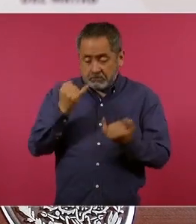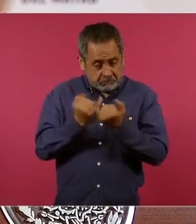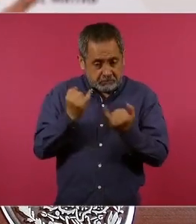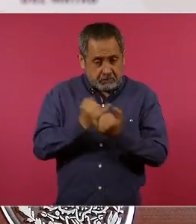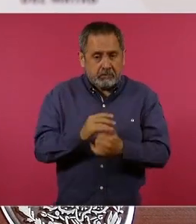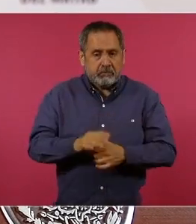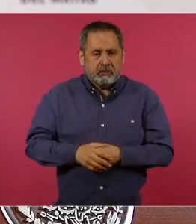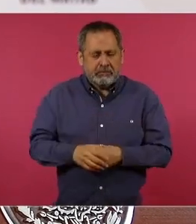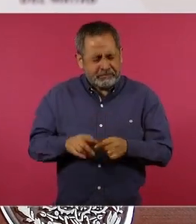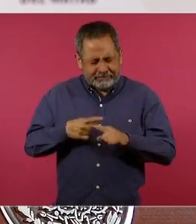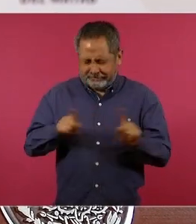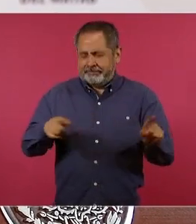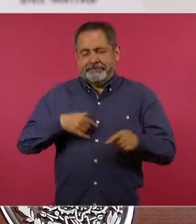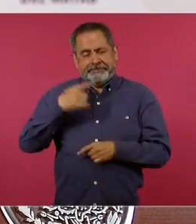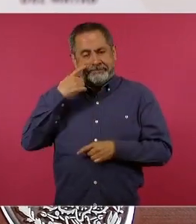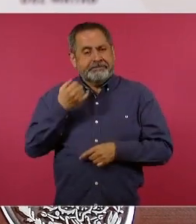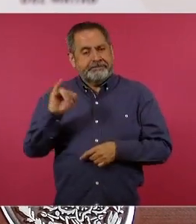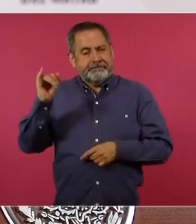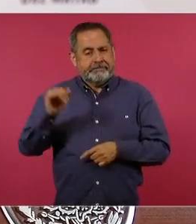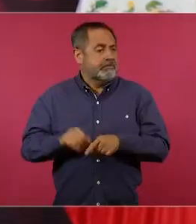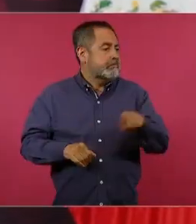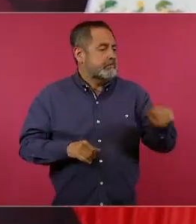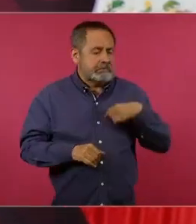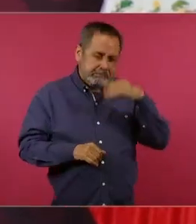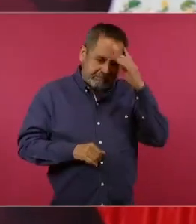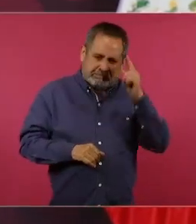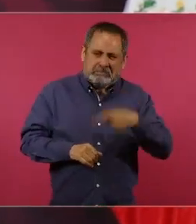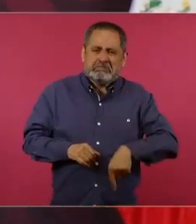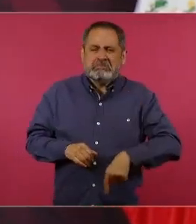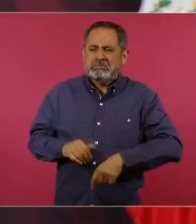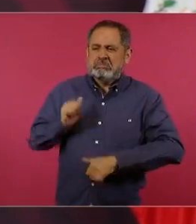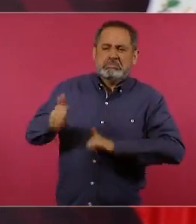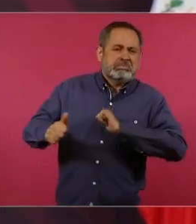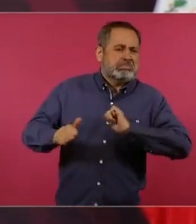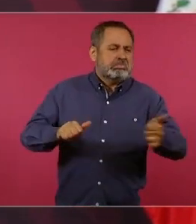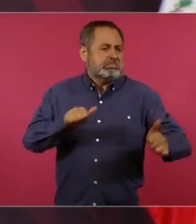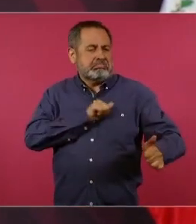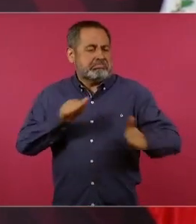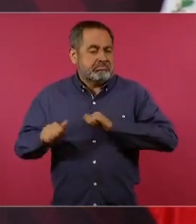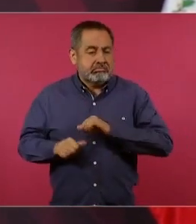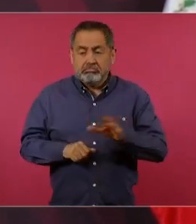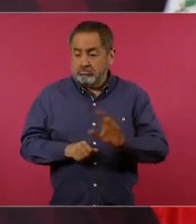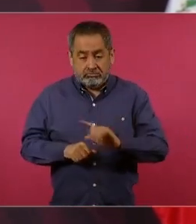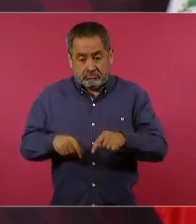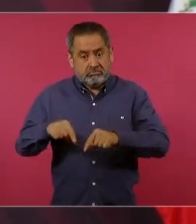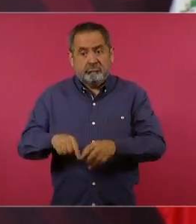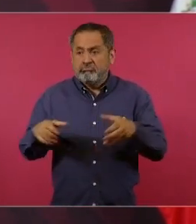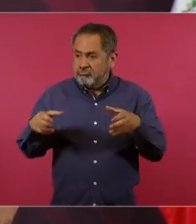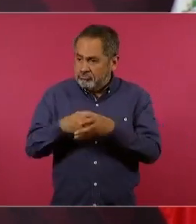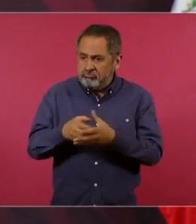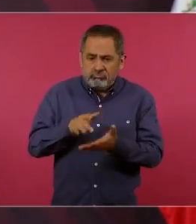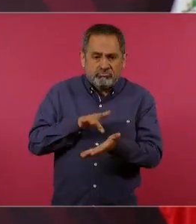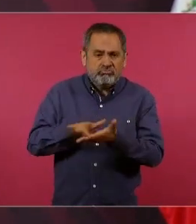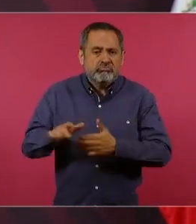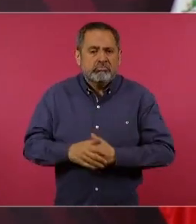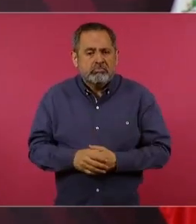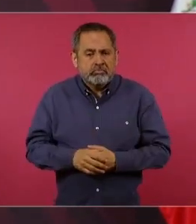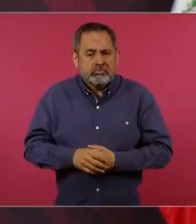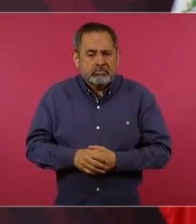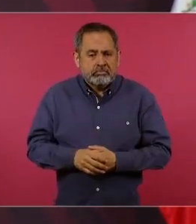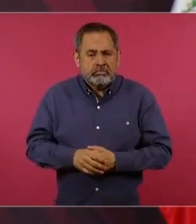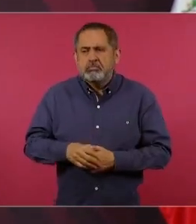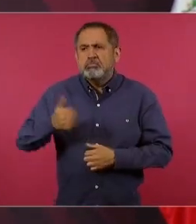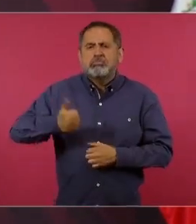muy contrario de lo que se pudiera pensar. Cada quien vive en